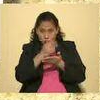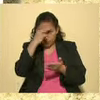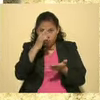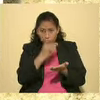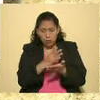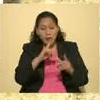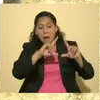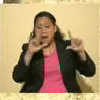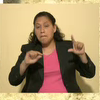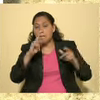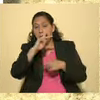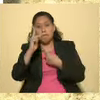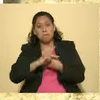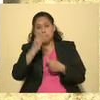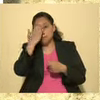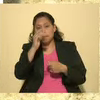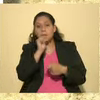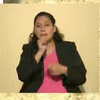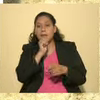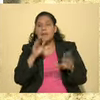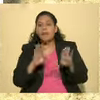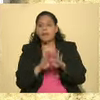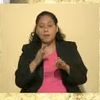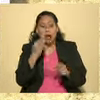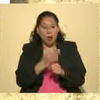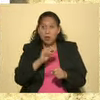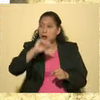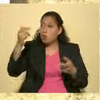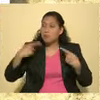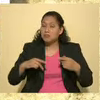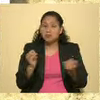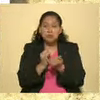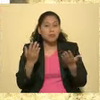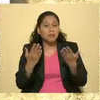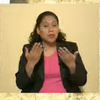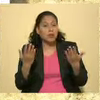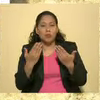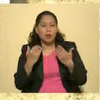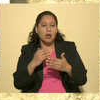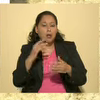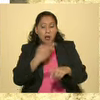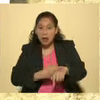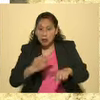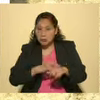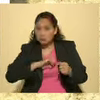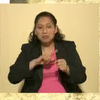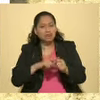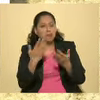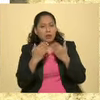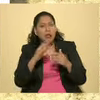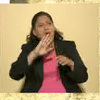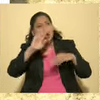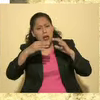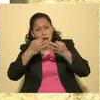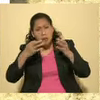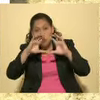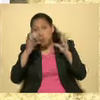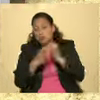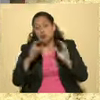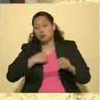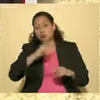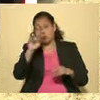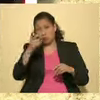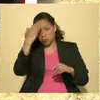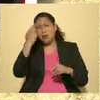no conozco en el país, uh-huh, a alguien que haga lo que estamos haciendo en ese sentido. ¿En el mundo? No he puesto a checar, pero debe de haber. Sí. Obviamente debe